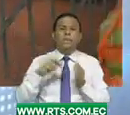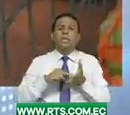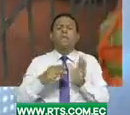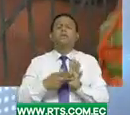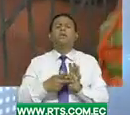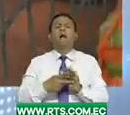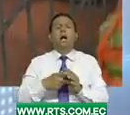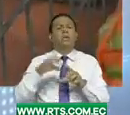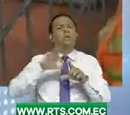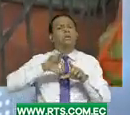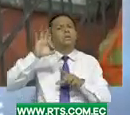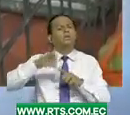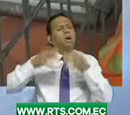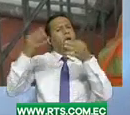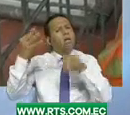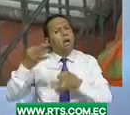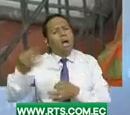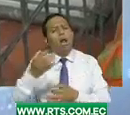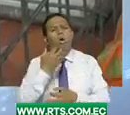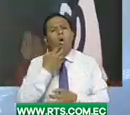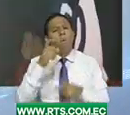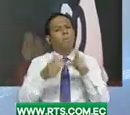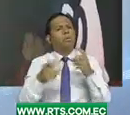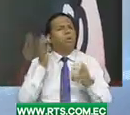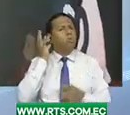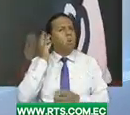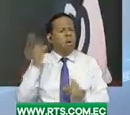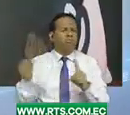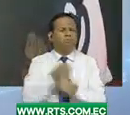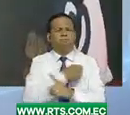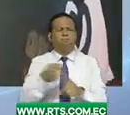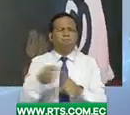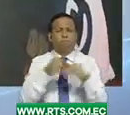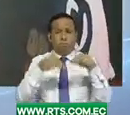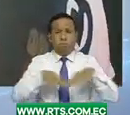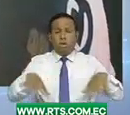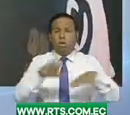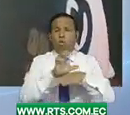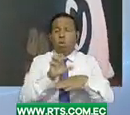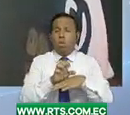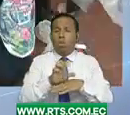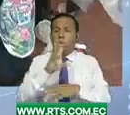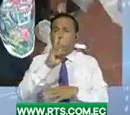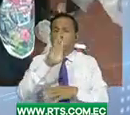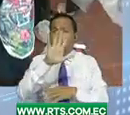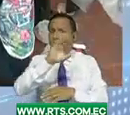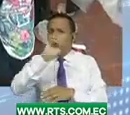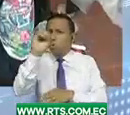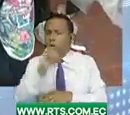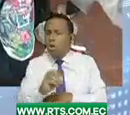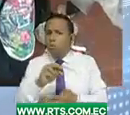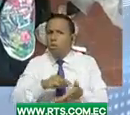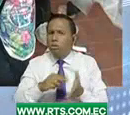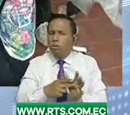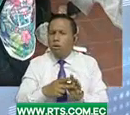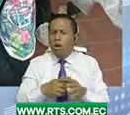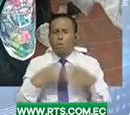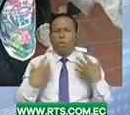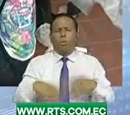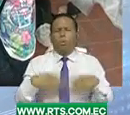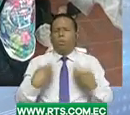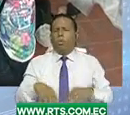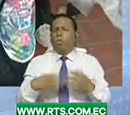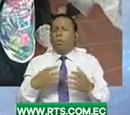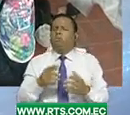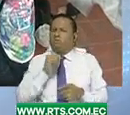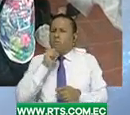real de las cifras de mujeres que han sido violentadas en el país. Ese 64% para mí es una cifra que realmente pienso que son muchas más